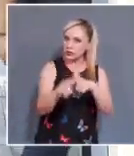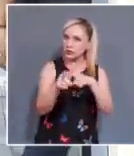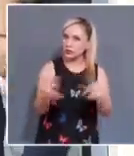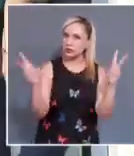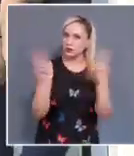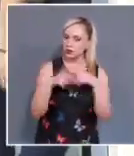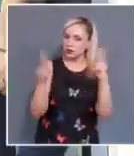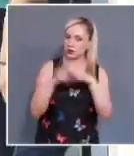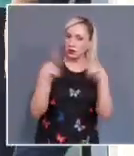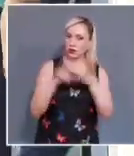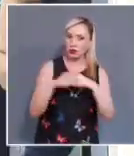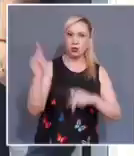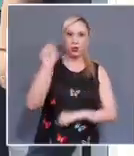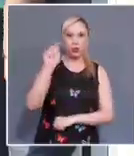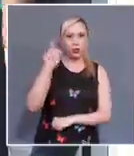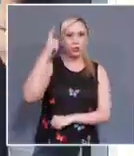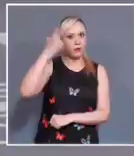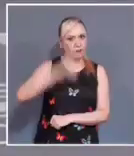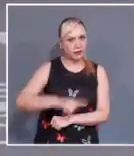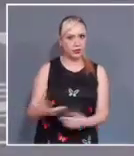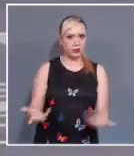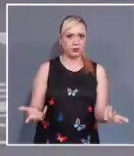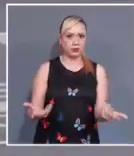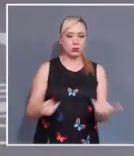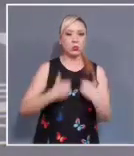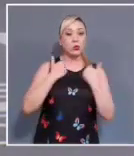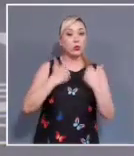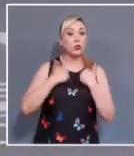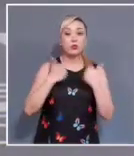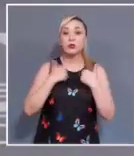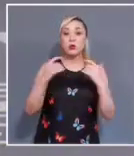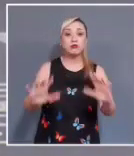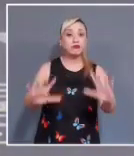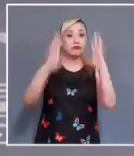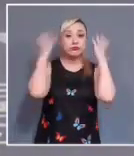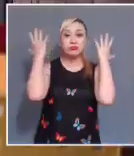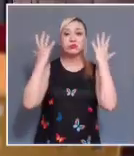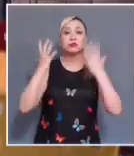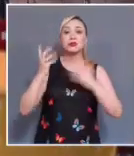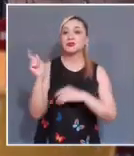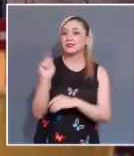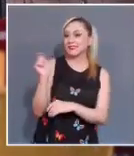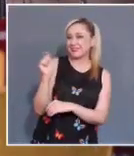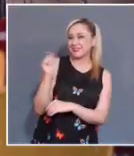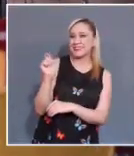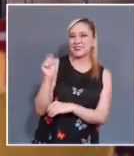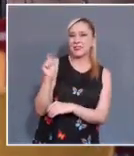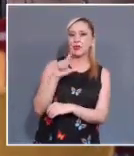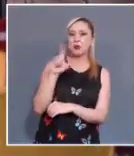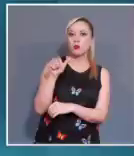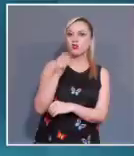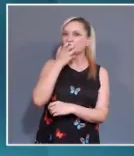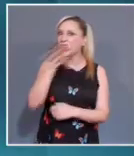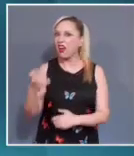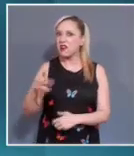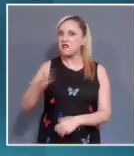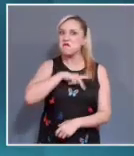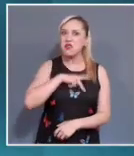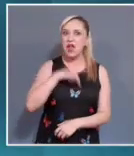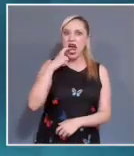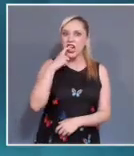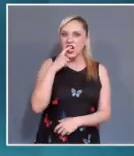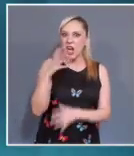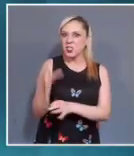los jóvenes, desde muy temprana edad, comienzan con una relación de pareja, con maltratos psicológicos y físicos. Un